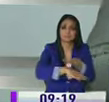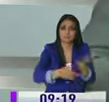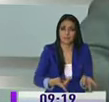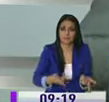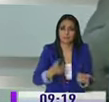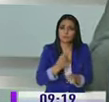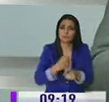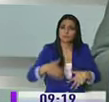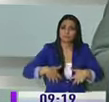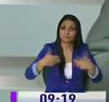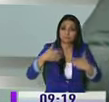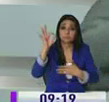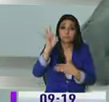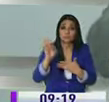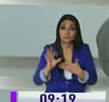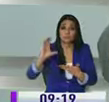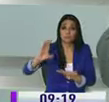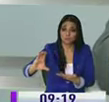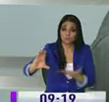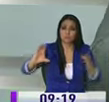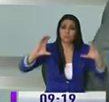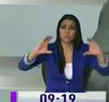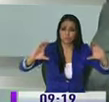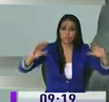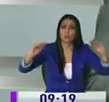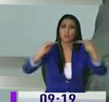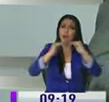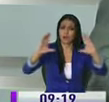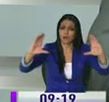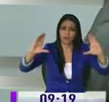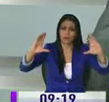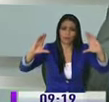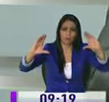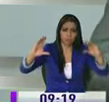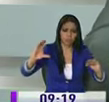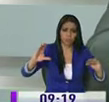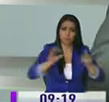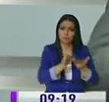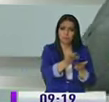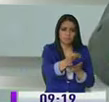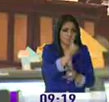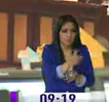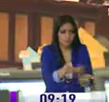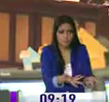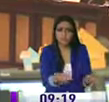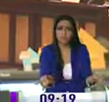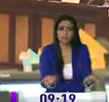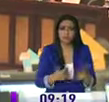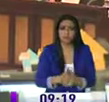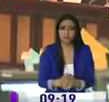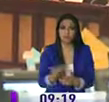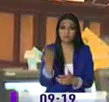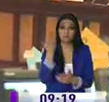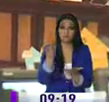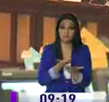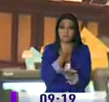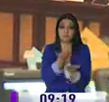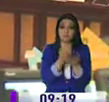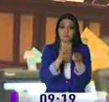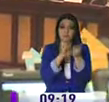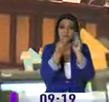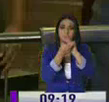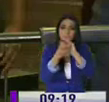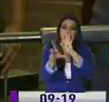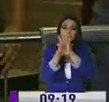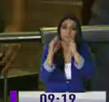reclamo es que el presupuesto debe ir a atender al sector rural de sus necesidades días atrás la propuesta de reforma el código